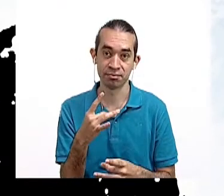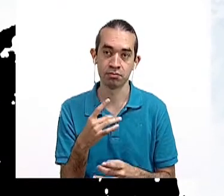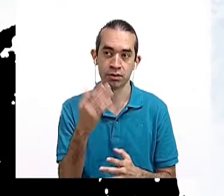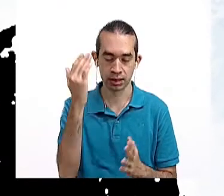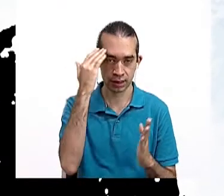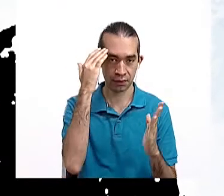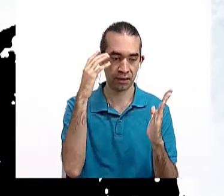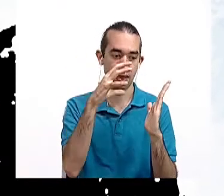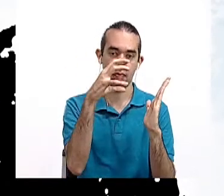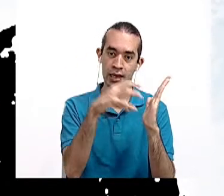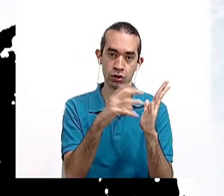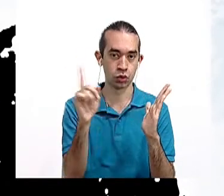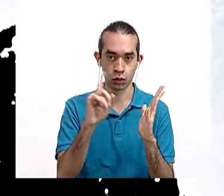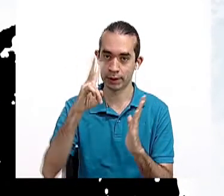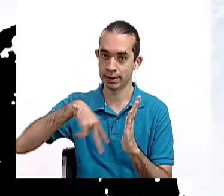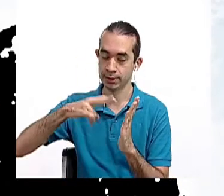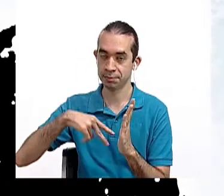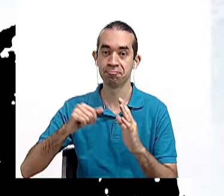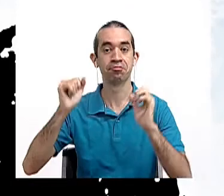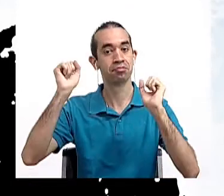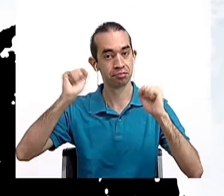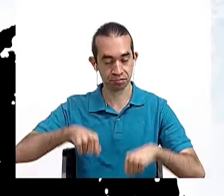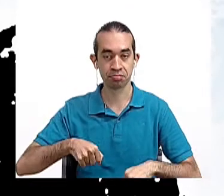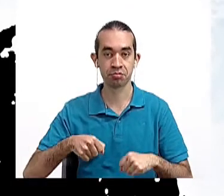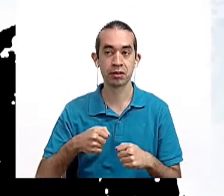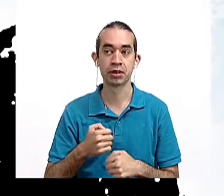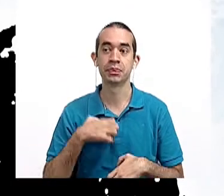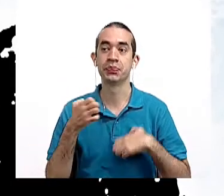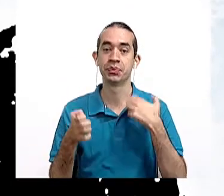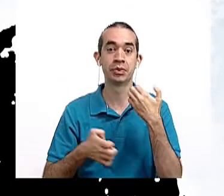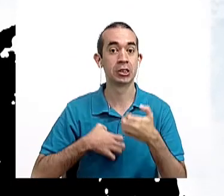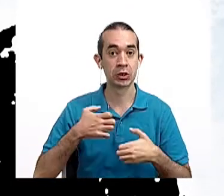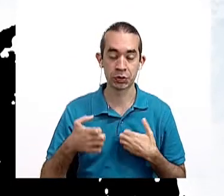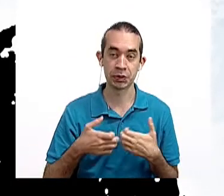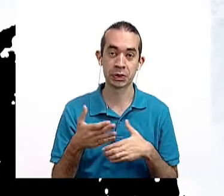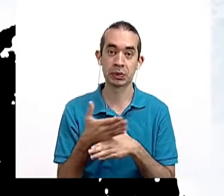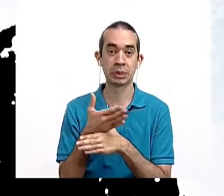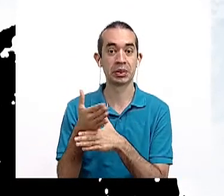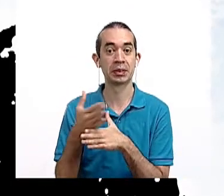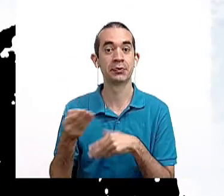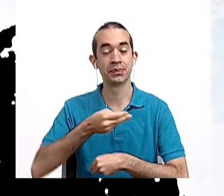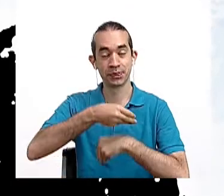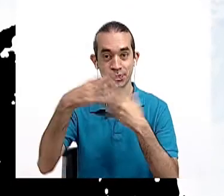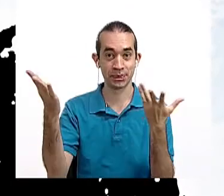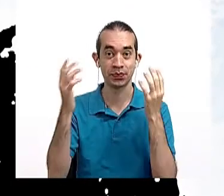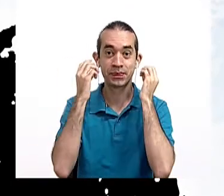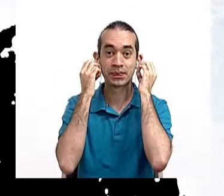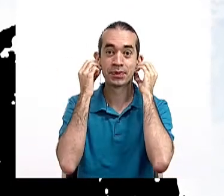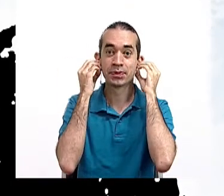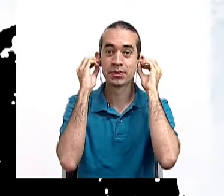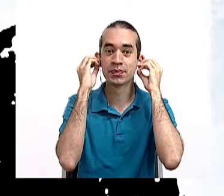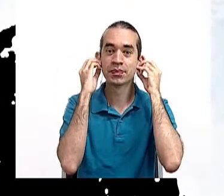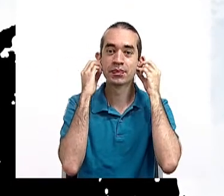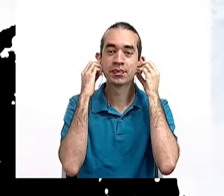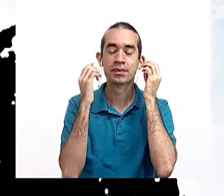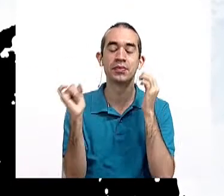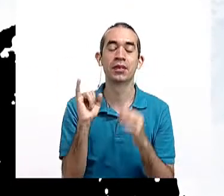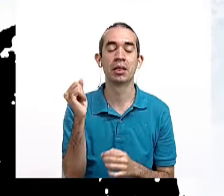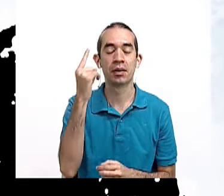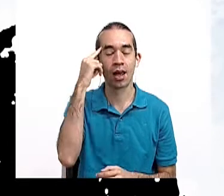no literarios podemos transmitir ciertas emociones, compartirlas e incluso transportarnos y